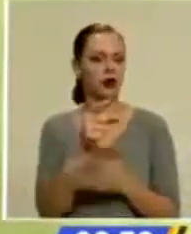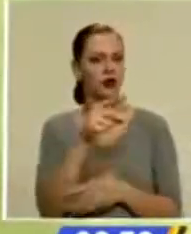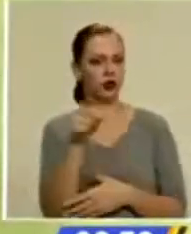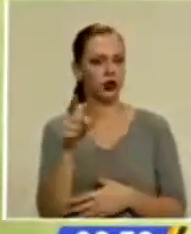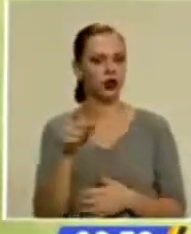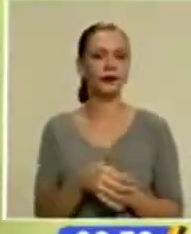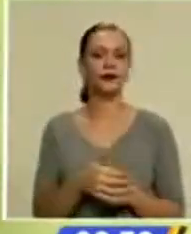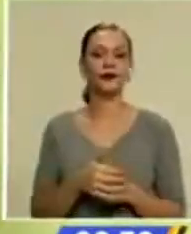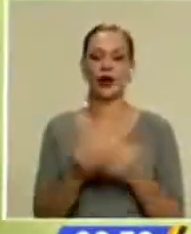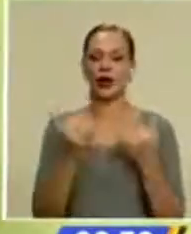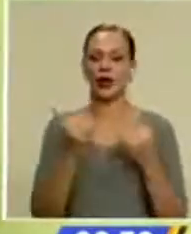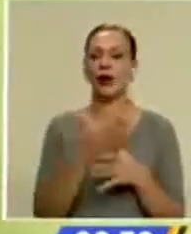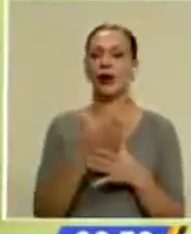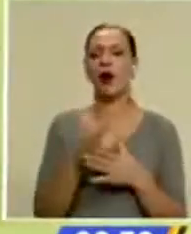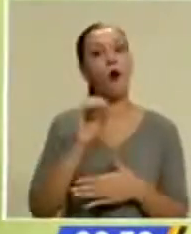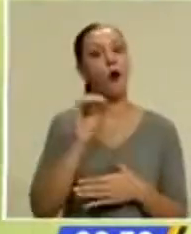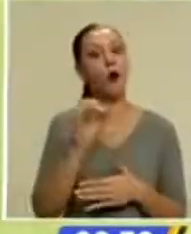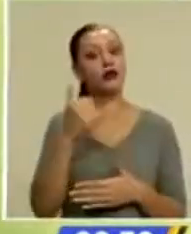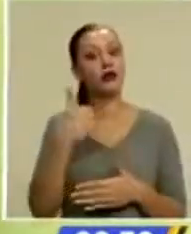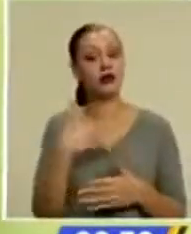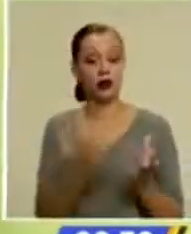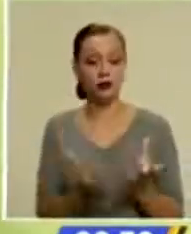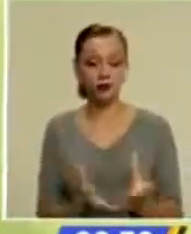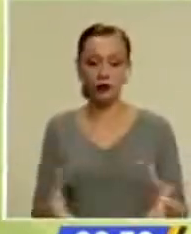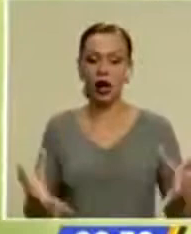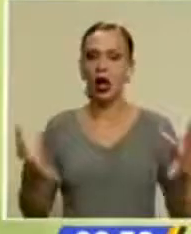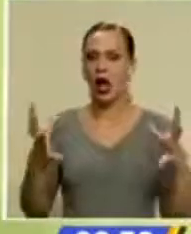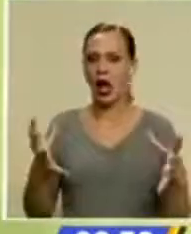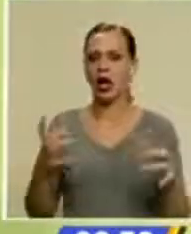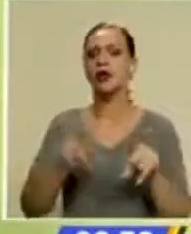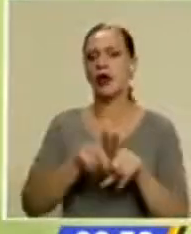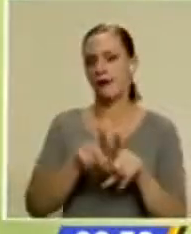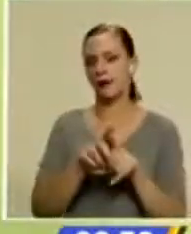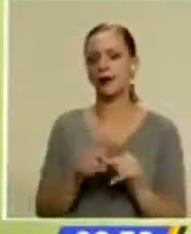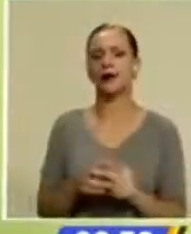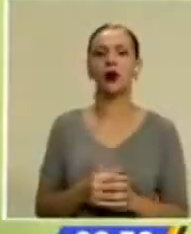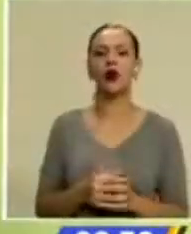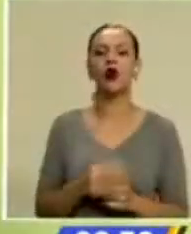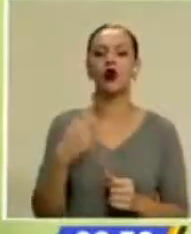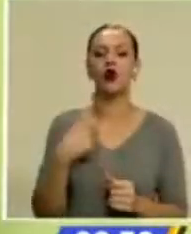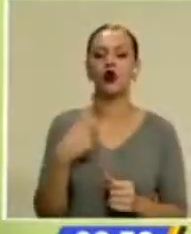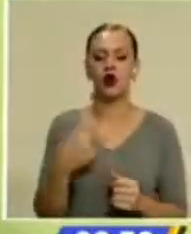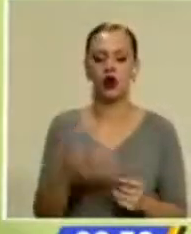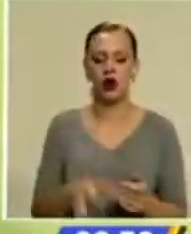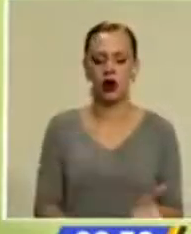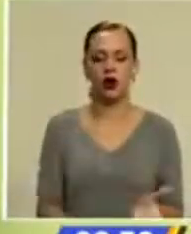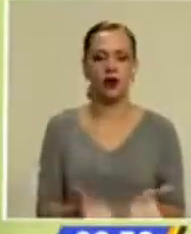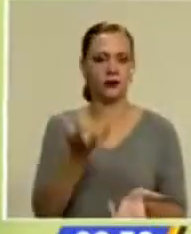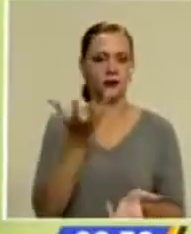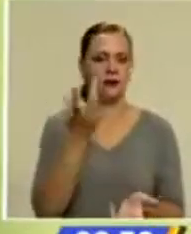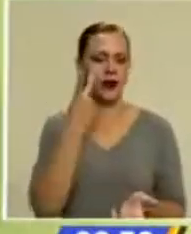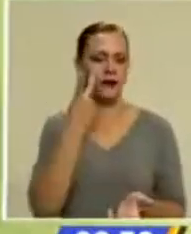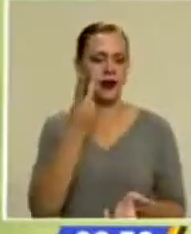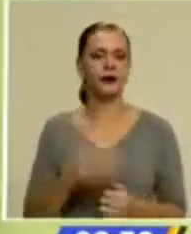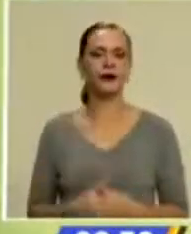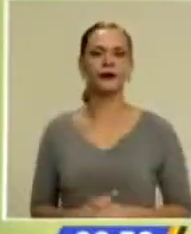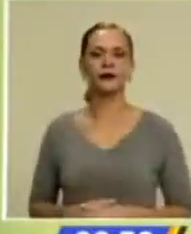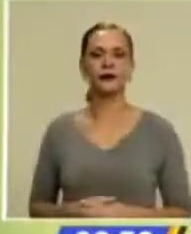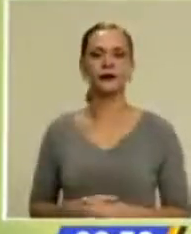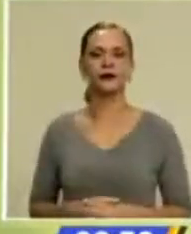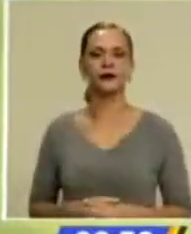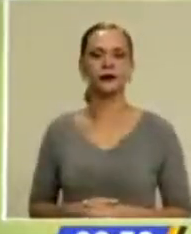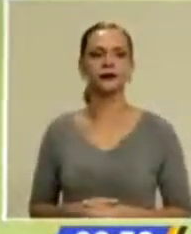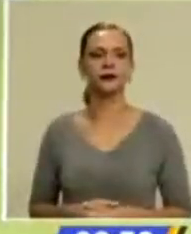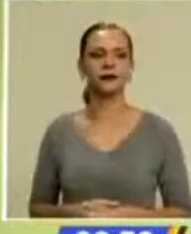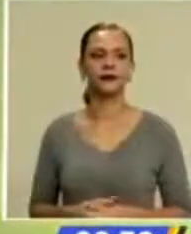ustedes en esta parte. O si tienen un recipiente más grande, por supuesto, ¿verdad? Voy a sacarla y voy a levantarla, chicos. ¿Ok? Vengo